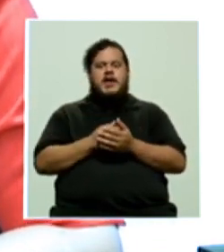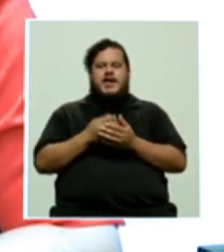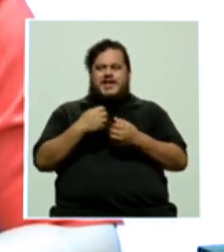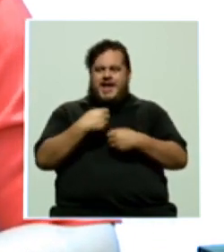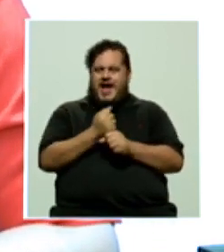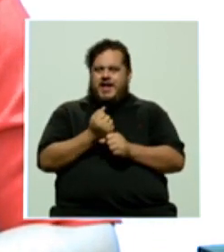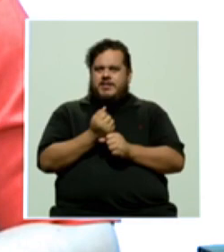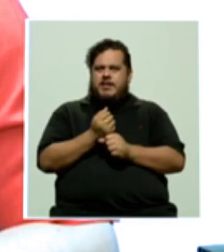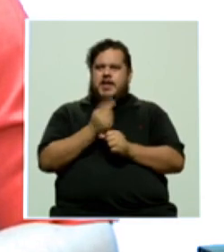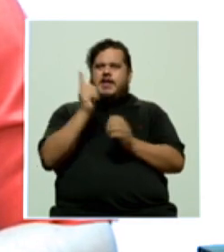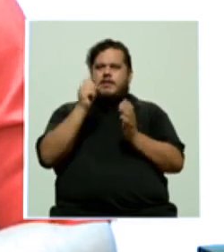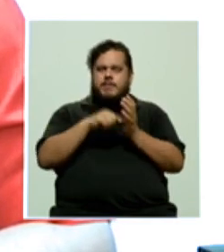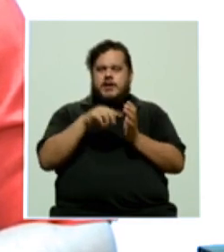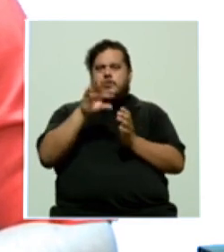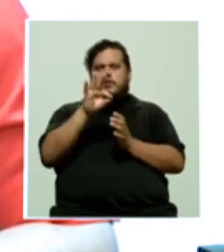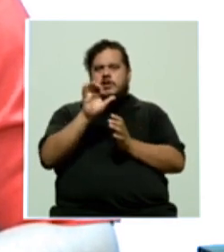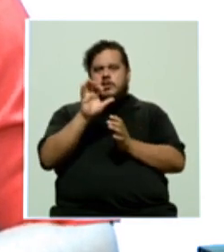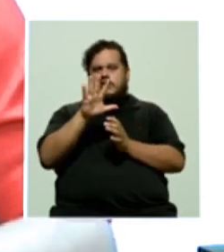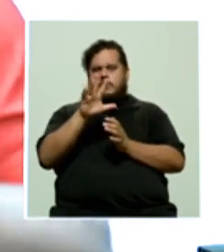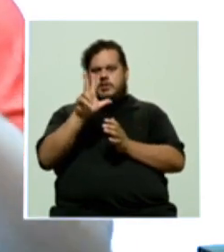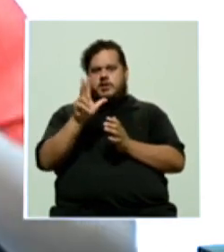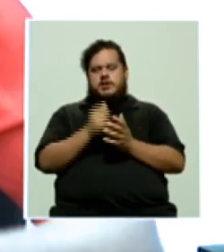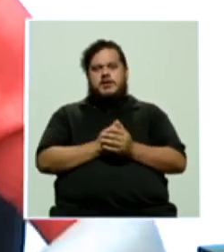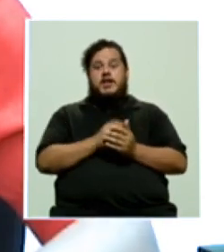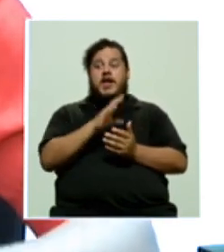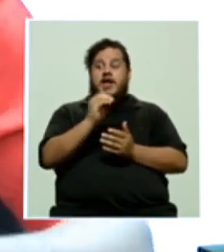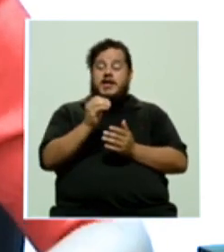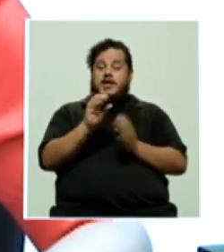en 1953 y la